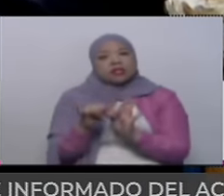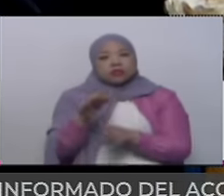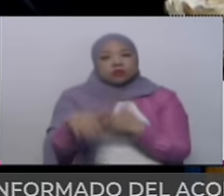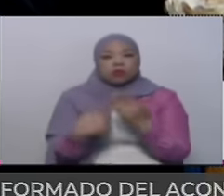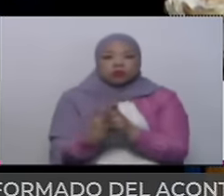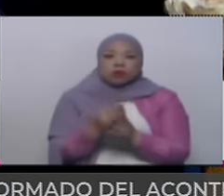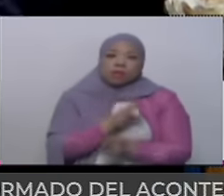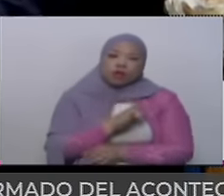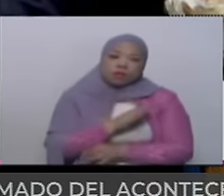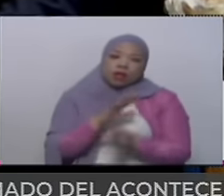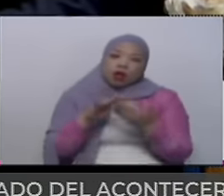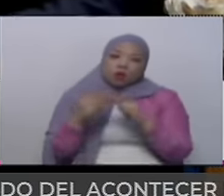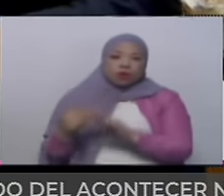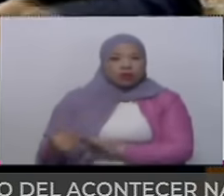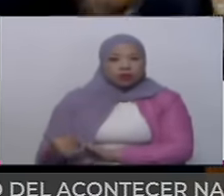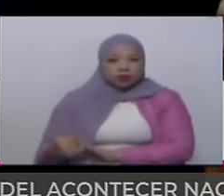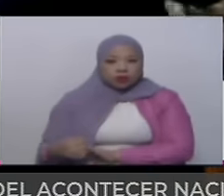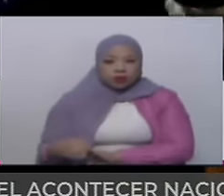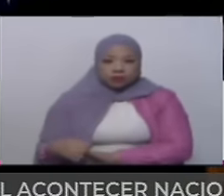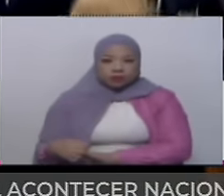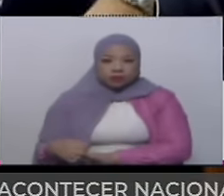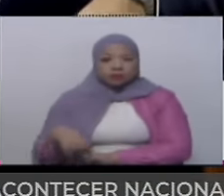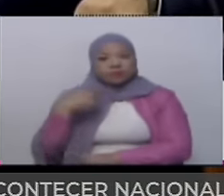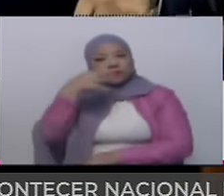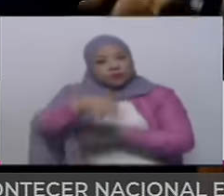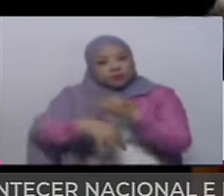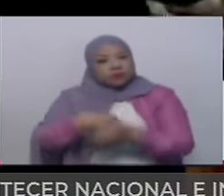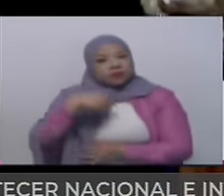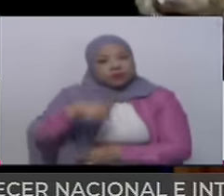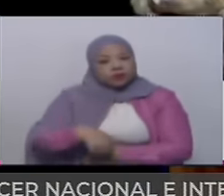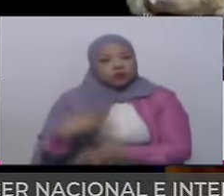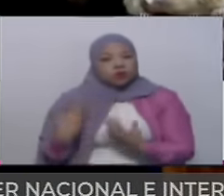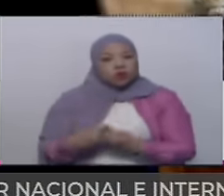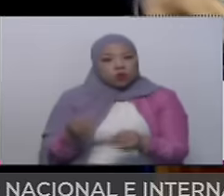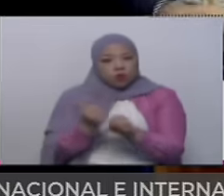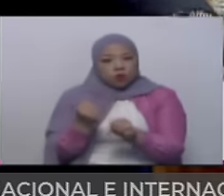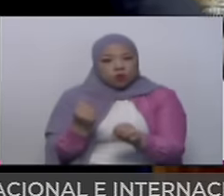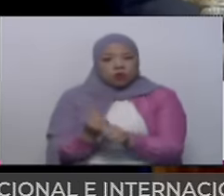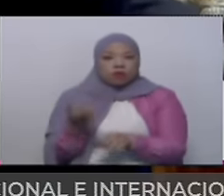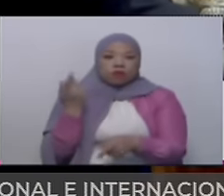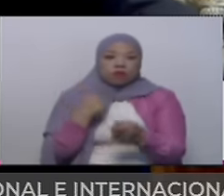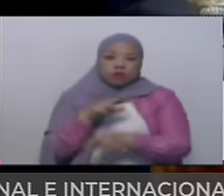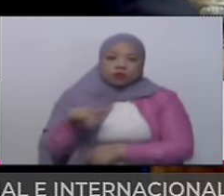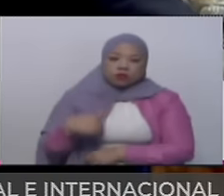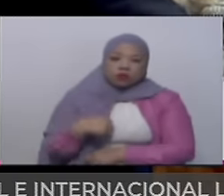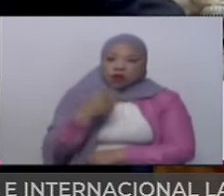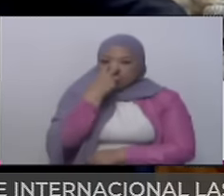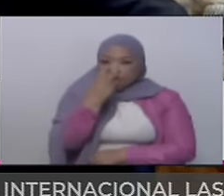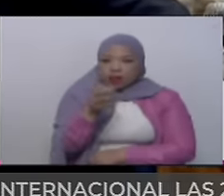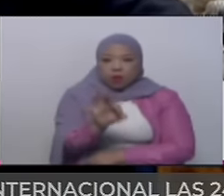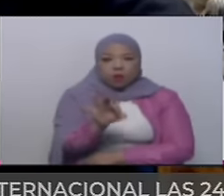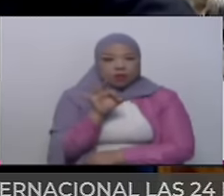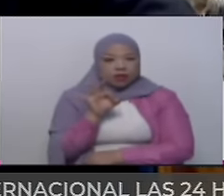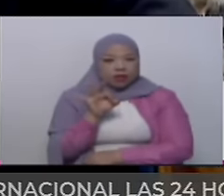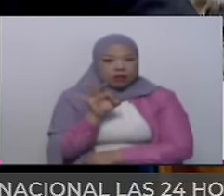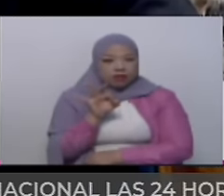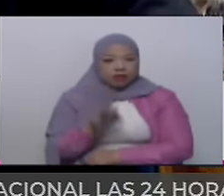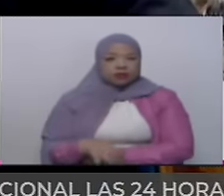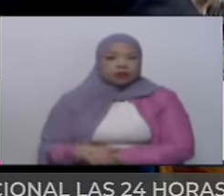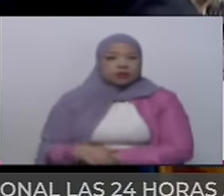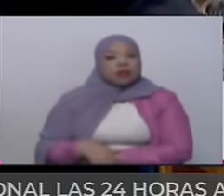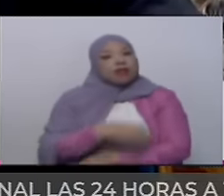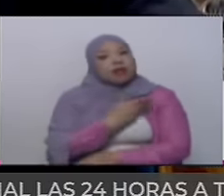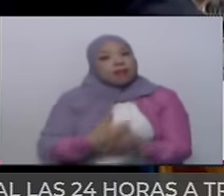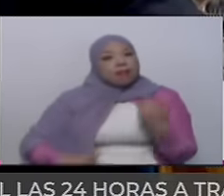en tu comunidad. ¿Cómo ha funcionado, Villegas? Vamos a explicarlo aquí conjuntamente, conversadito con nuestros invitados especiales. Bueno, mi comandante presidente,